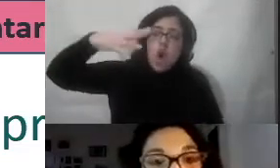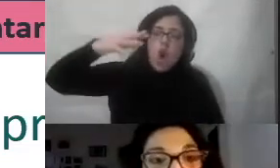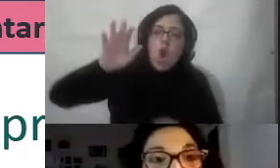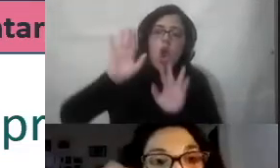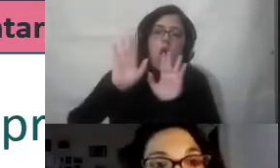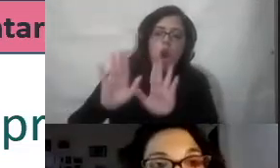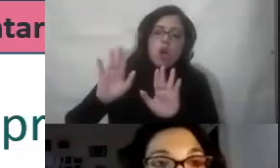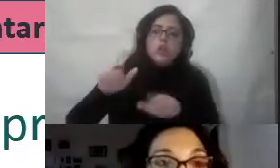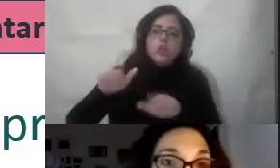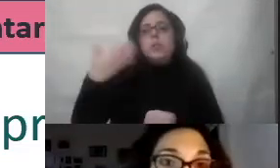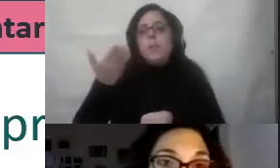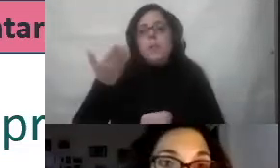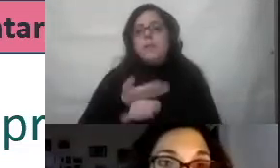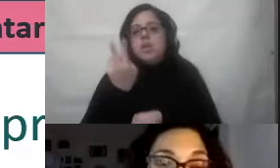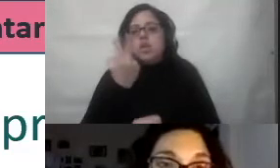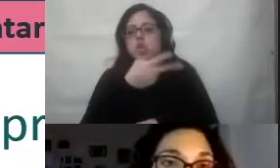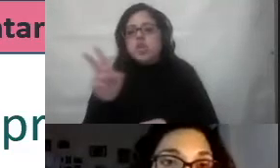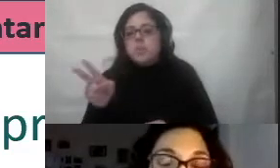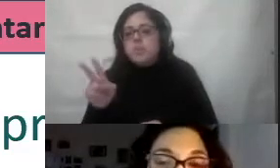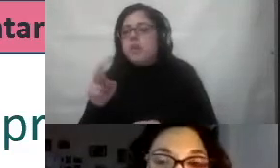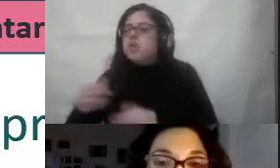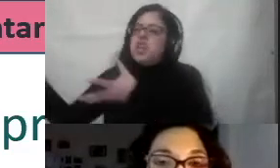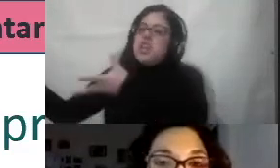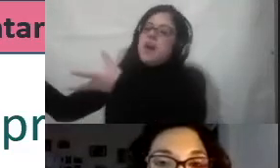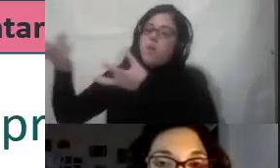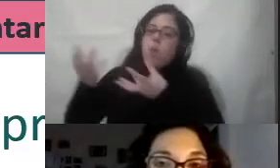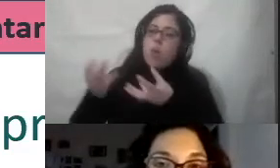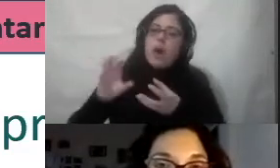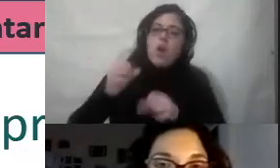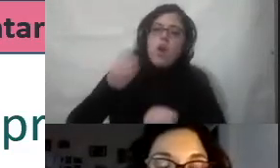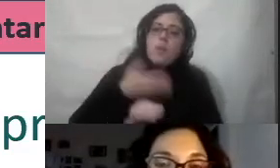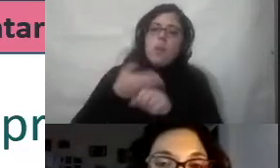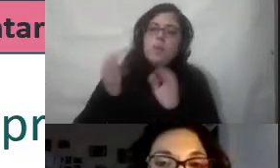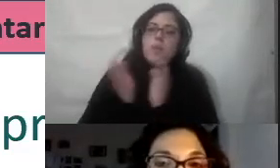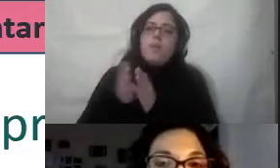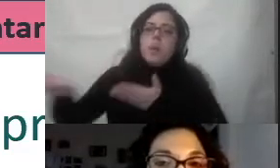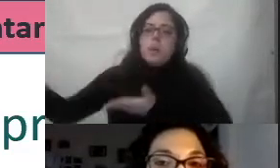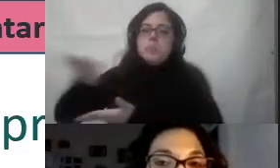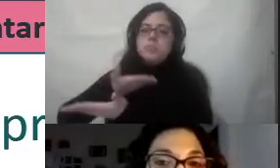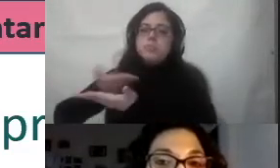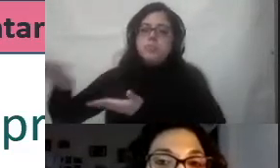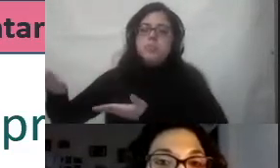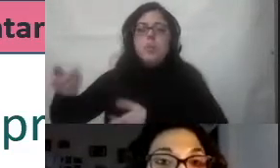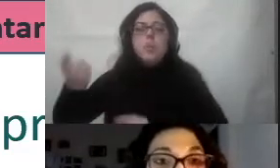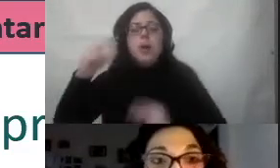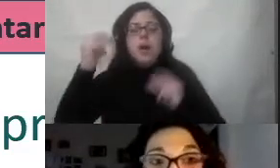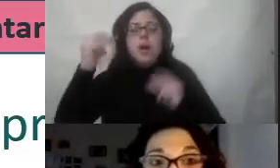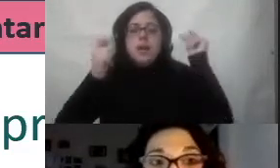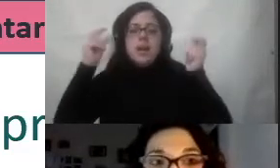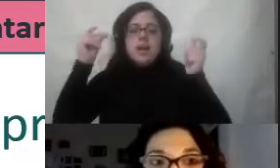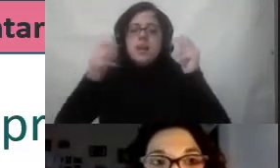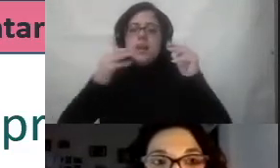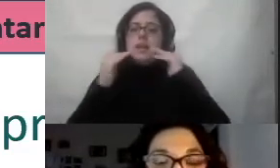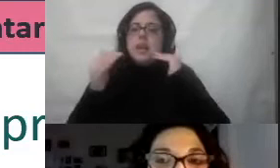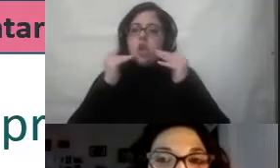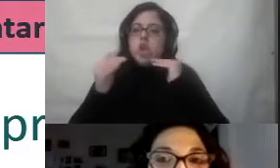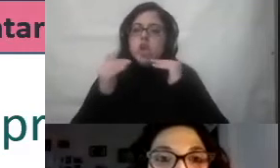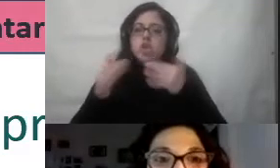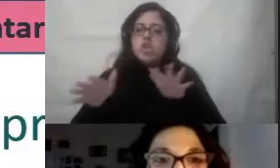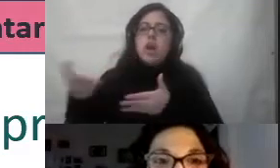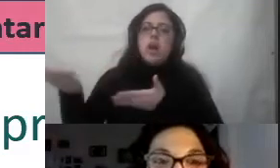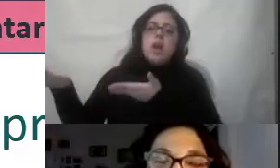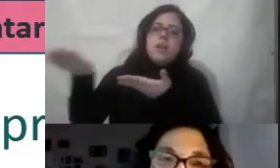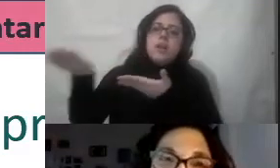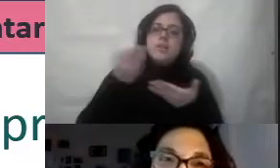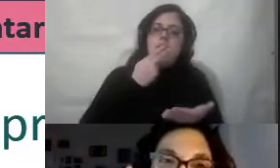pedir entonces a las 2 semanas uno ir a buscarlo o simplemente pedir que se los intercambie. La idea es que entonces los niños que reciben esta carta puedan ir